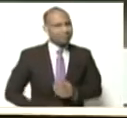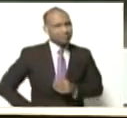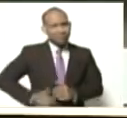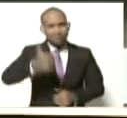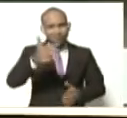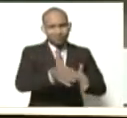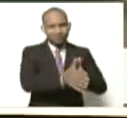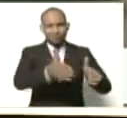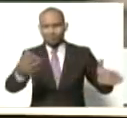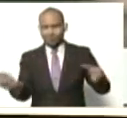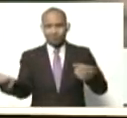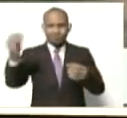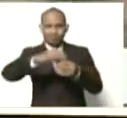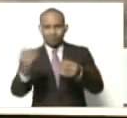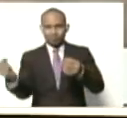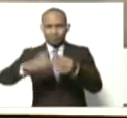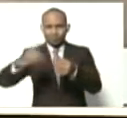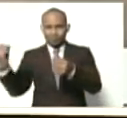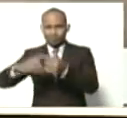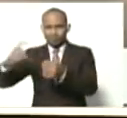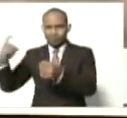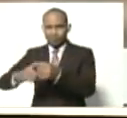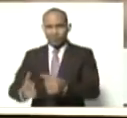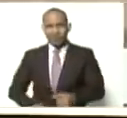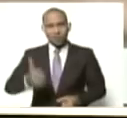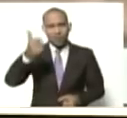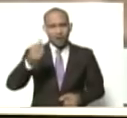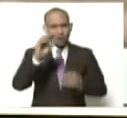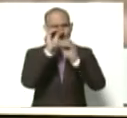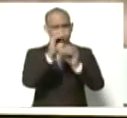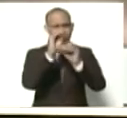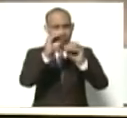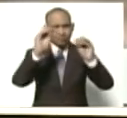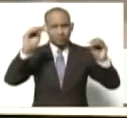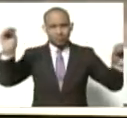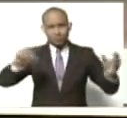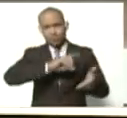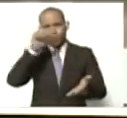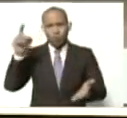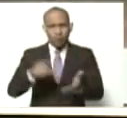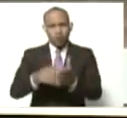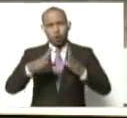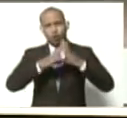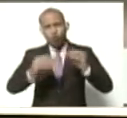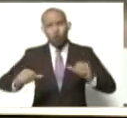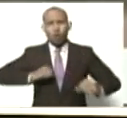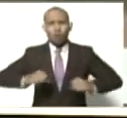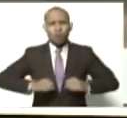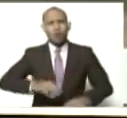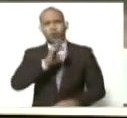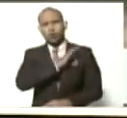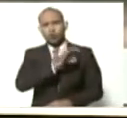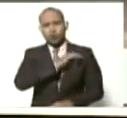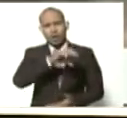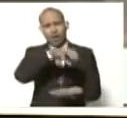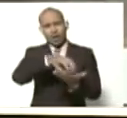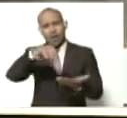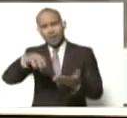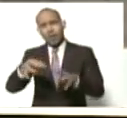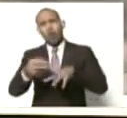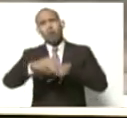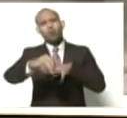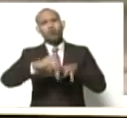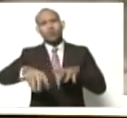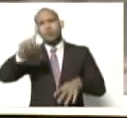máxima agregación, máxima convocatoria de todos los movimientos sociales de los estados y los